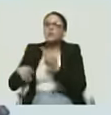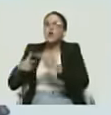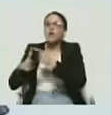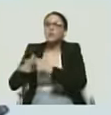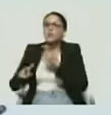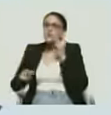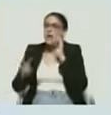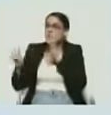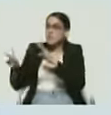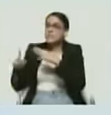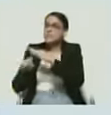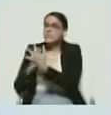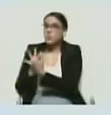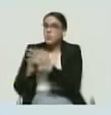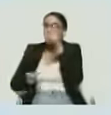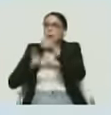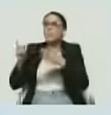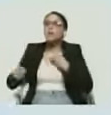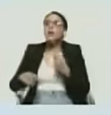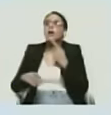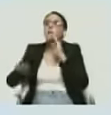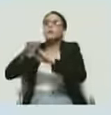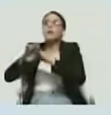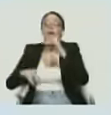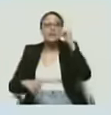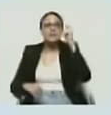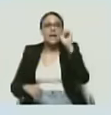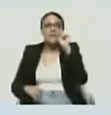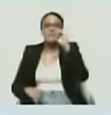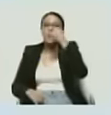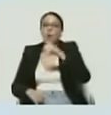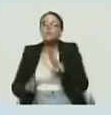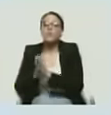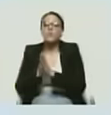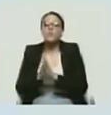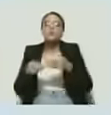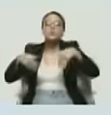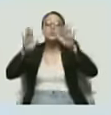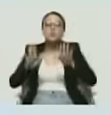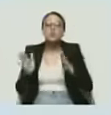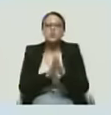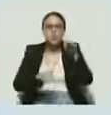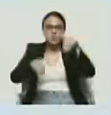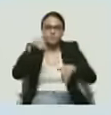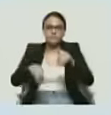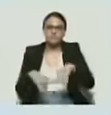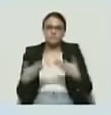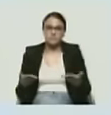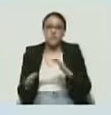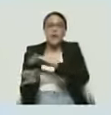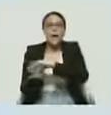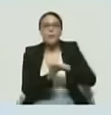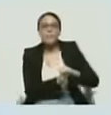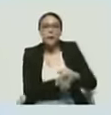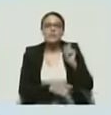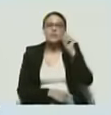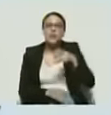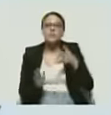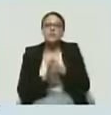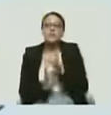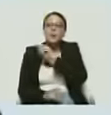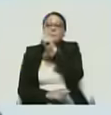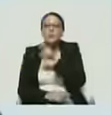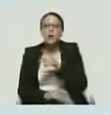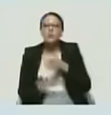de los testigos, pues algunos sectores políticos lo califican, esta nueva normativa, como una obstrucción